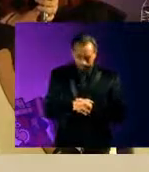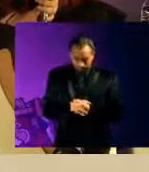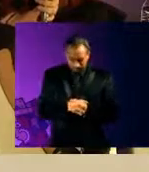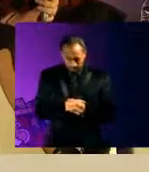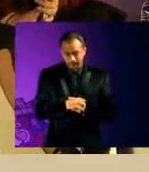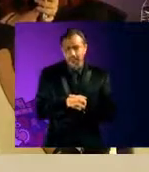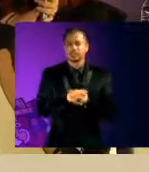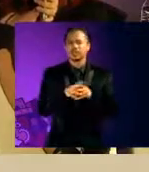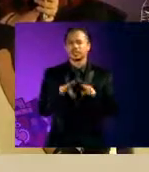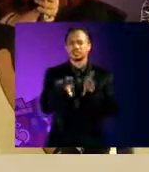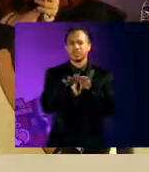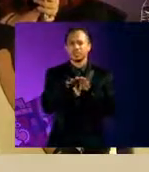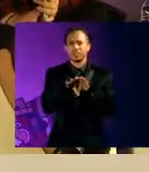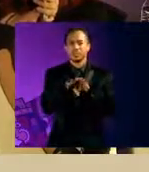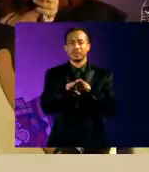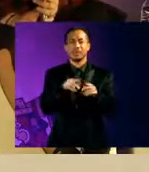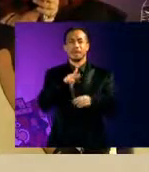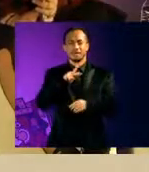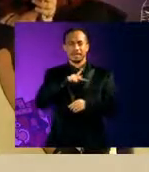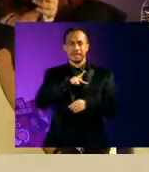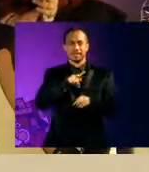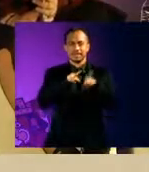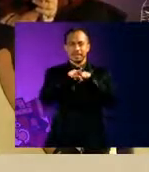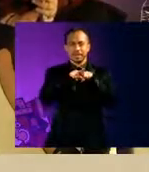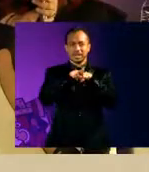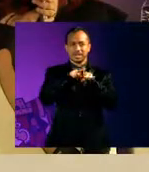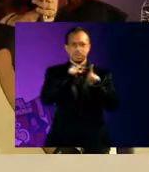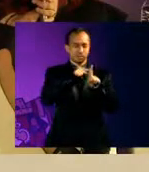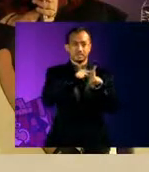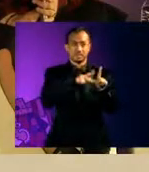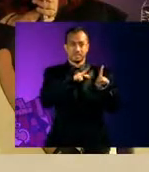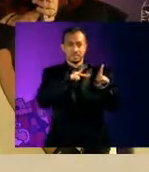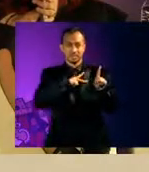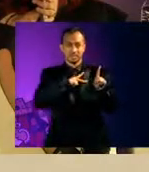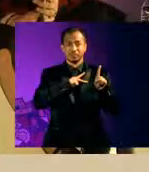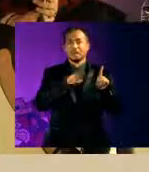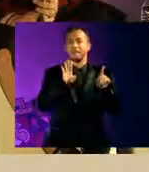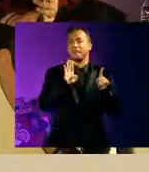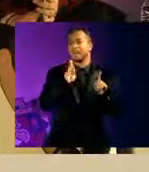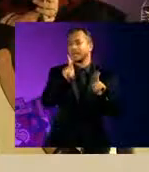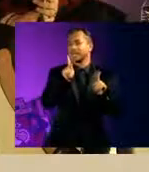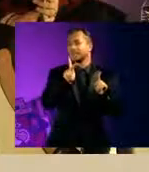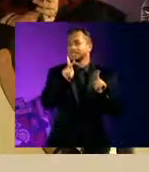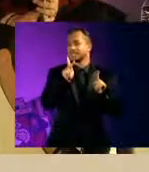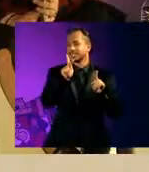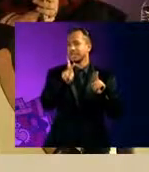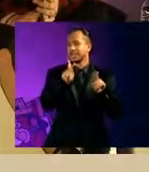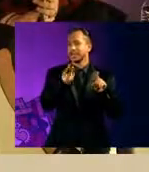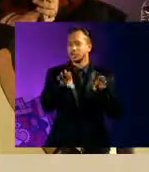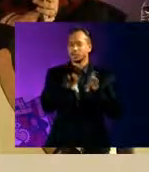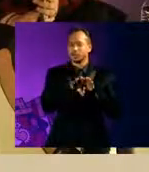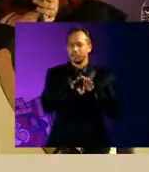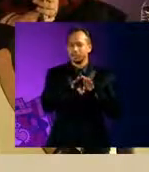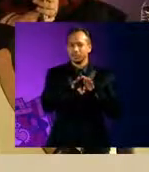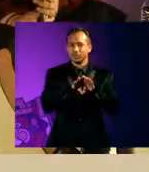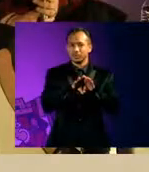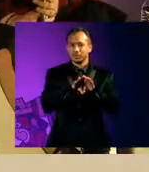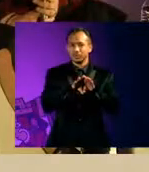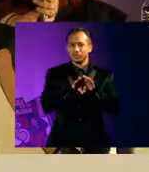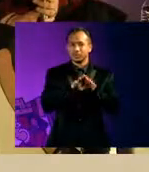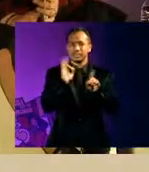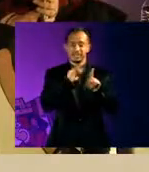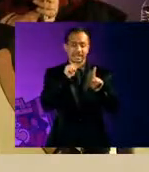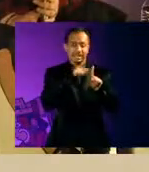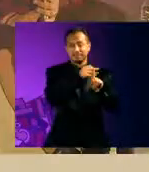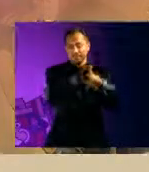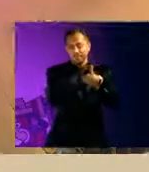hubiéramos crecido en dos familias distintas no y no nos llevábamos tantos años pero si a ellos les tocó una cosa a mí otra y